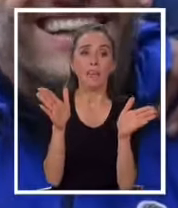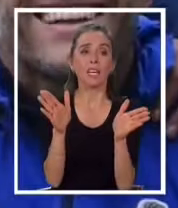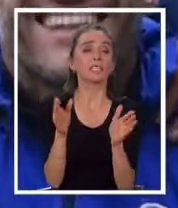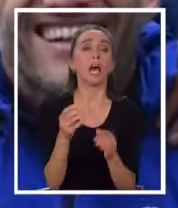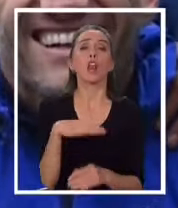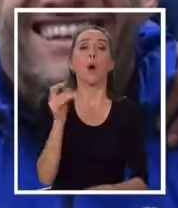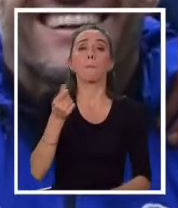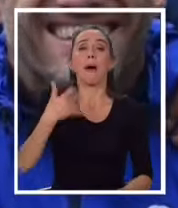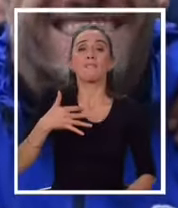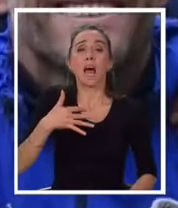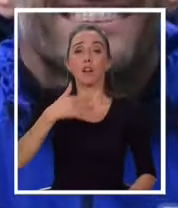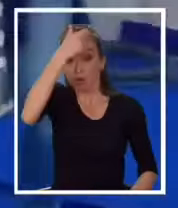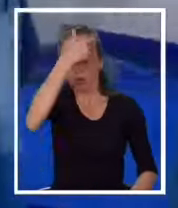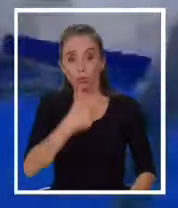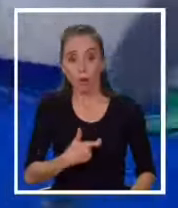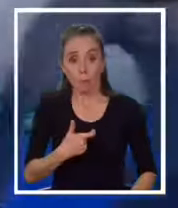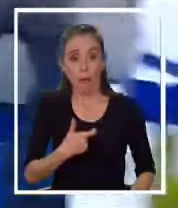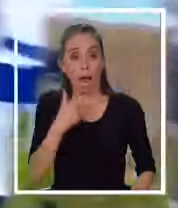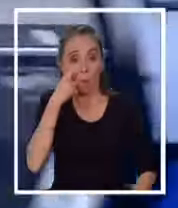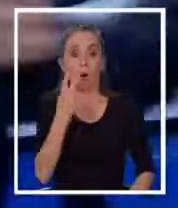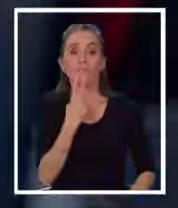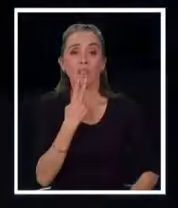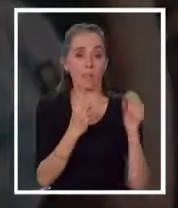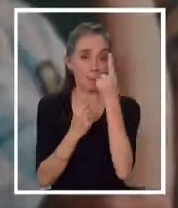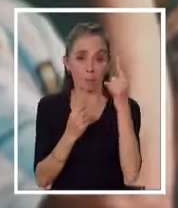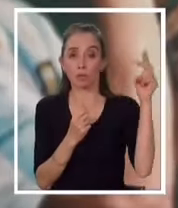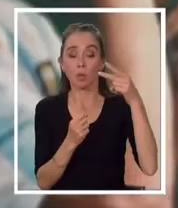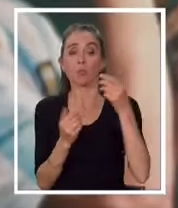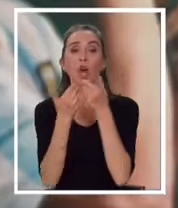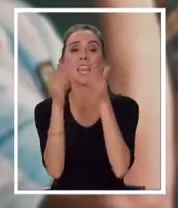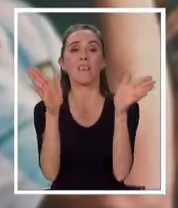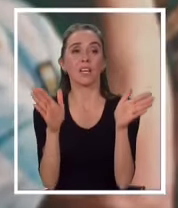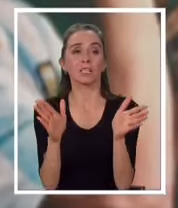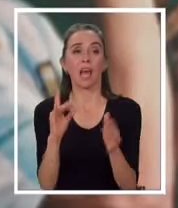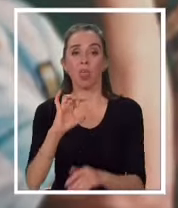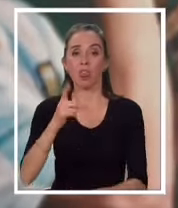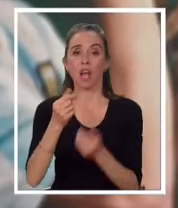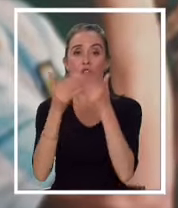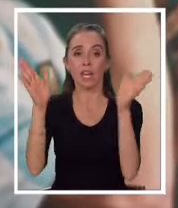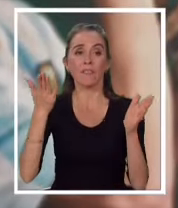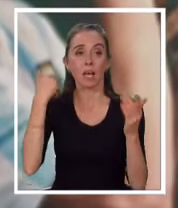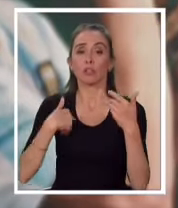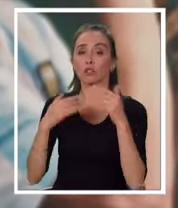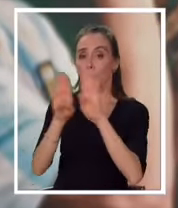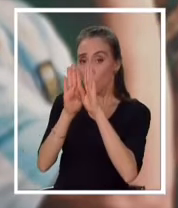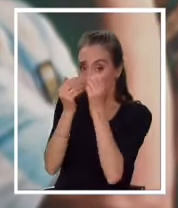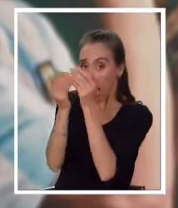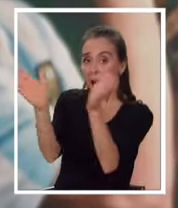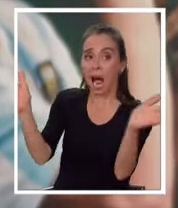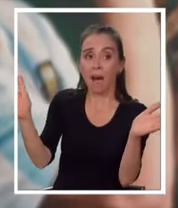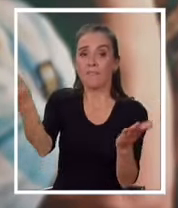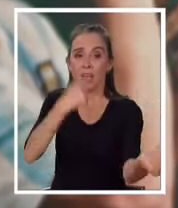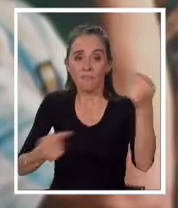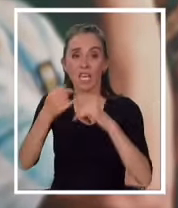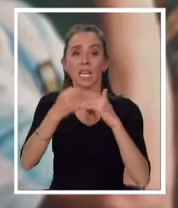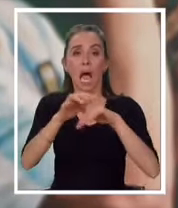preciado que tiene el ser humano es la vida. Después la libertad. Diego era libre, yo abría las puertas.